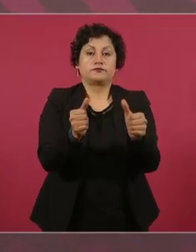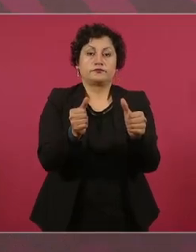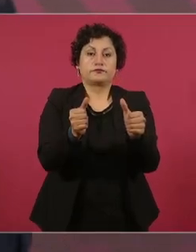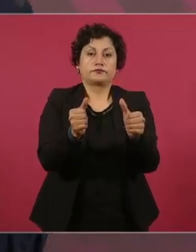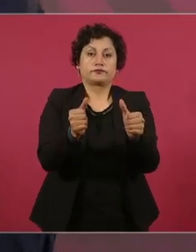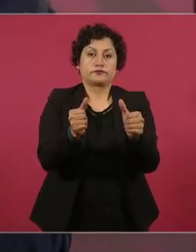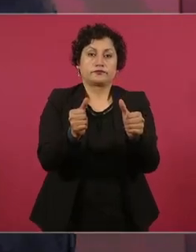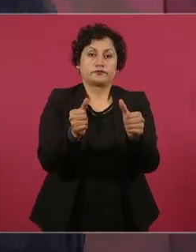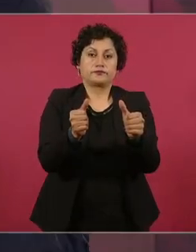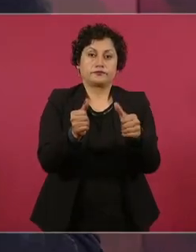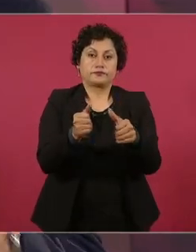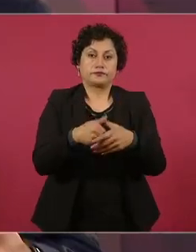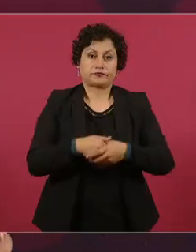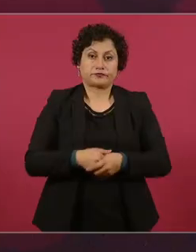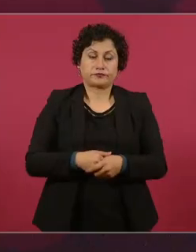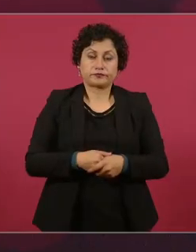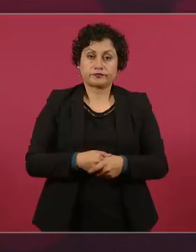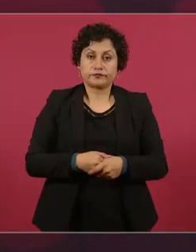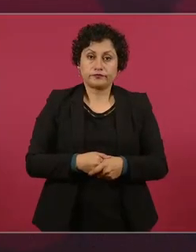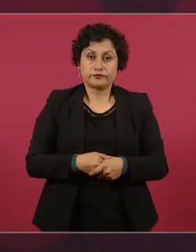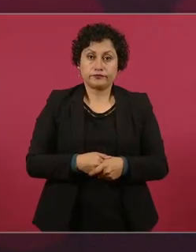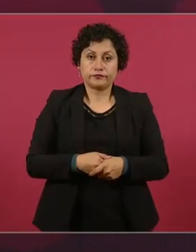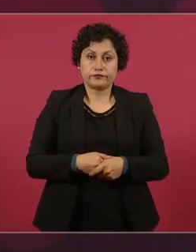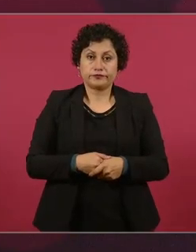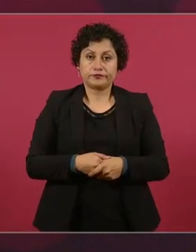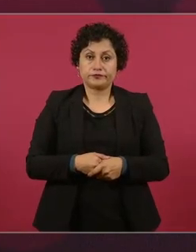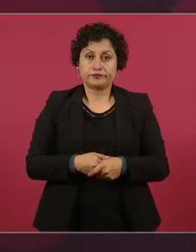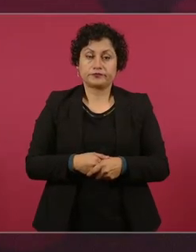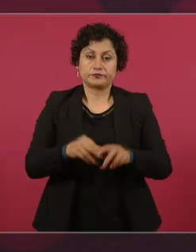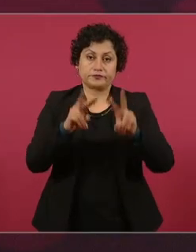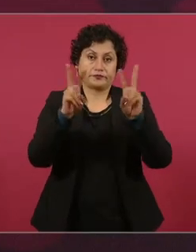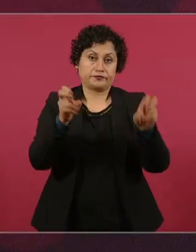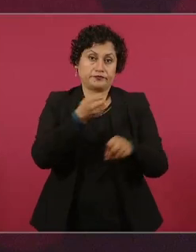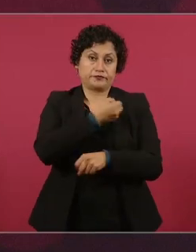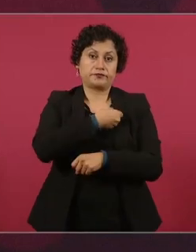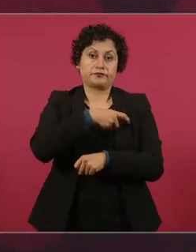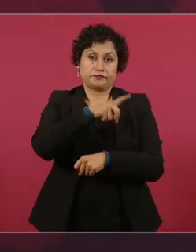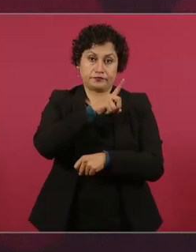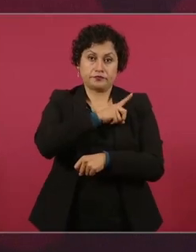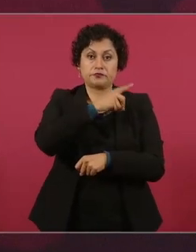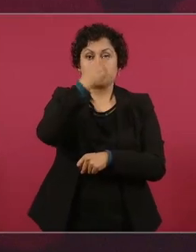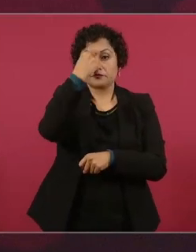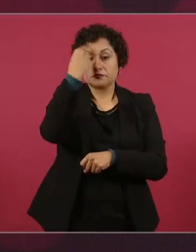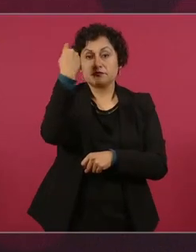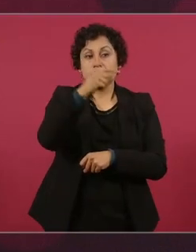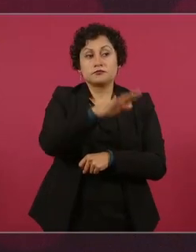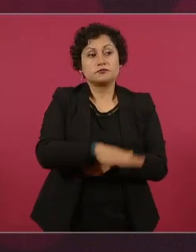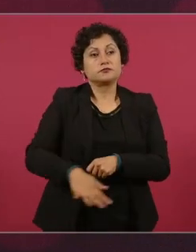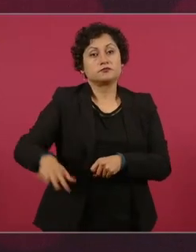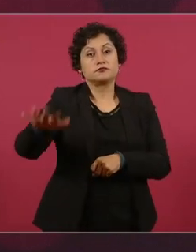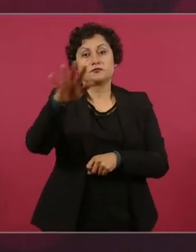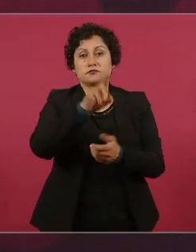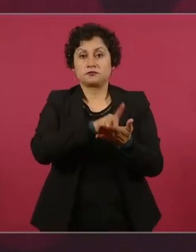el tema de la salud pública, de garantizar el derecho a la salud.